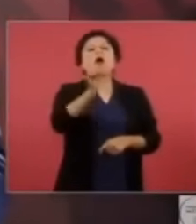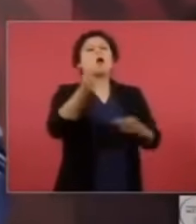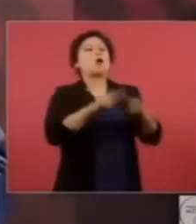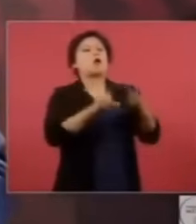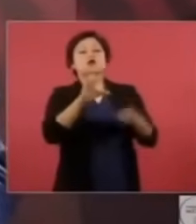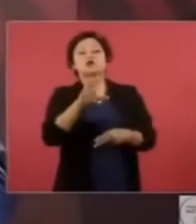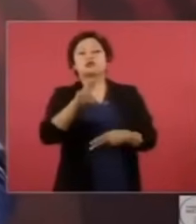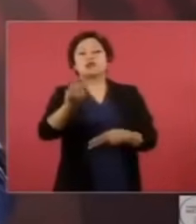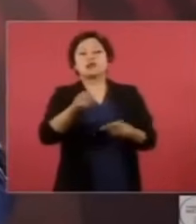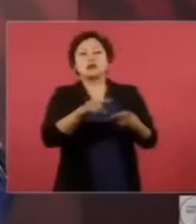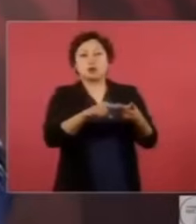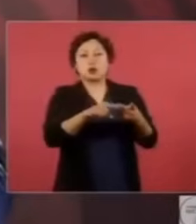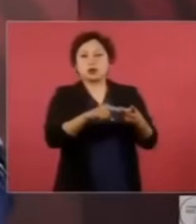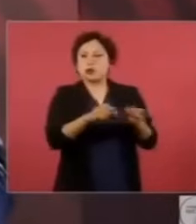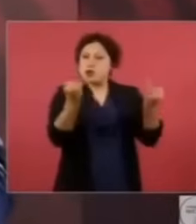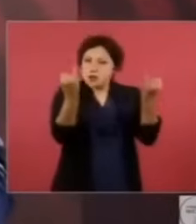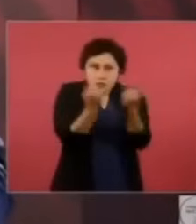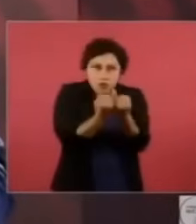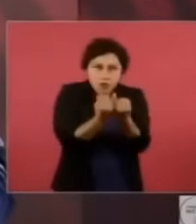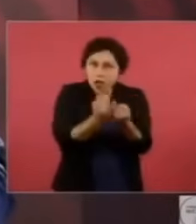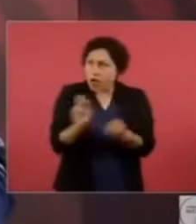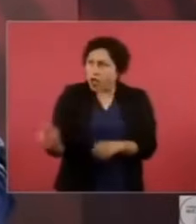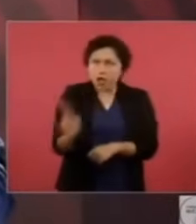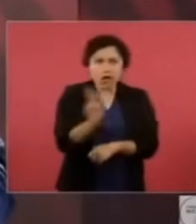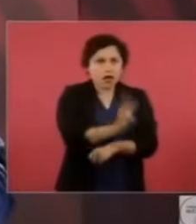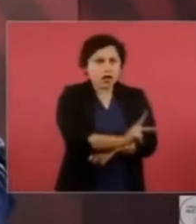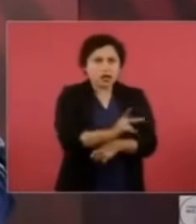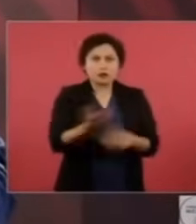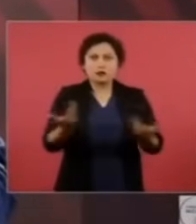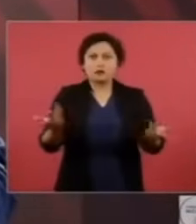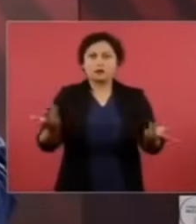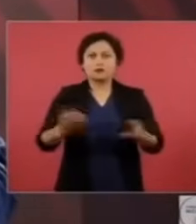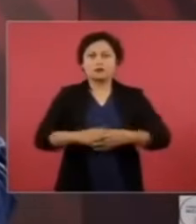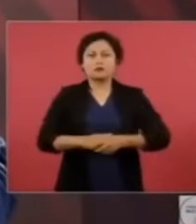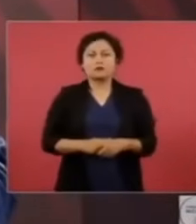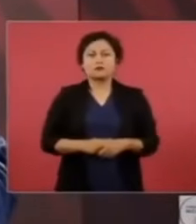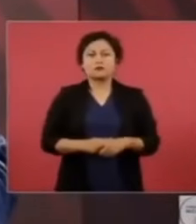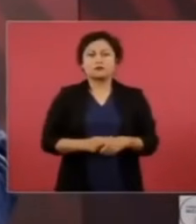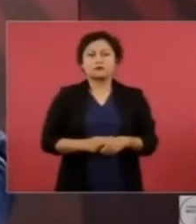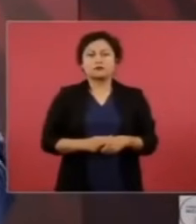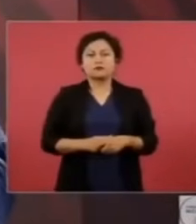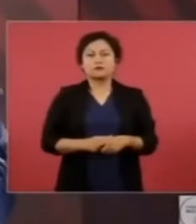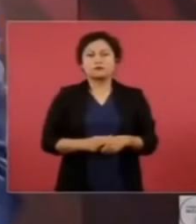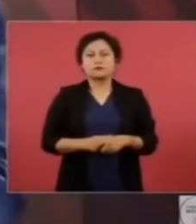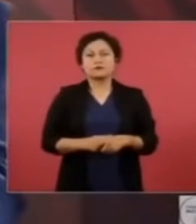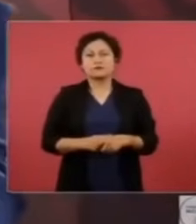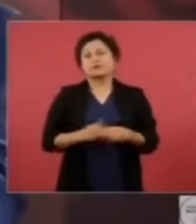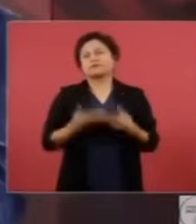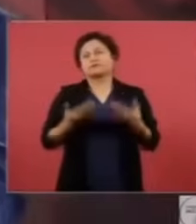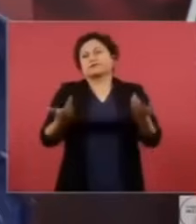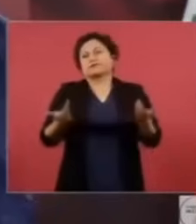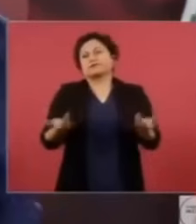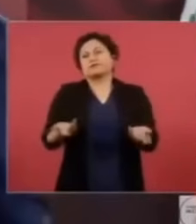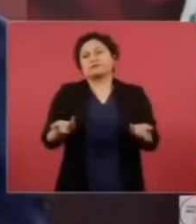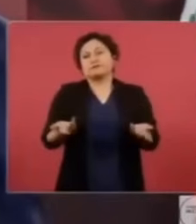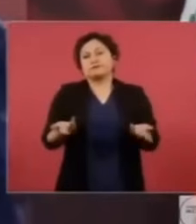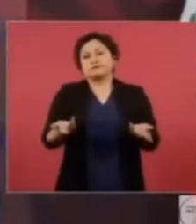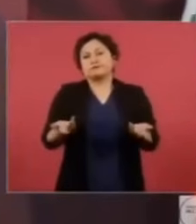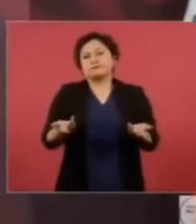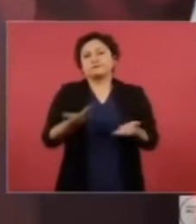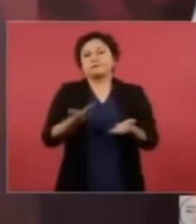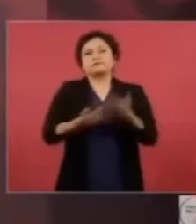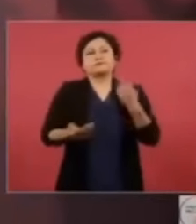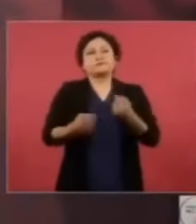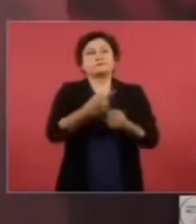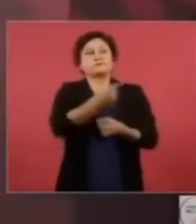limpieza la que todas las mañanas se levanta temprano para que esos jueces y magistrados tengan limpiecito su oficina que tengan